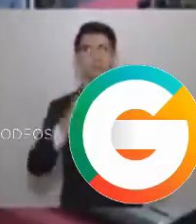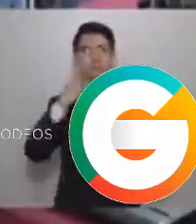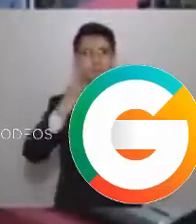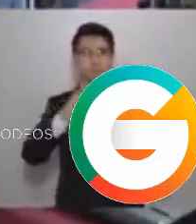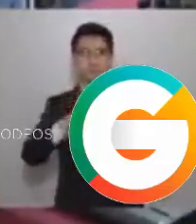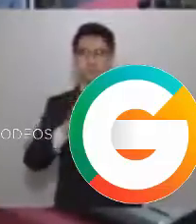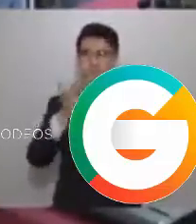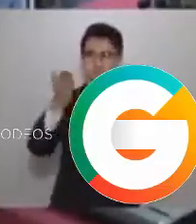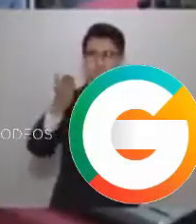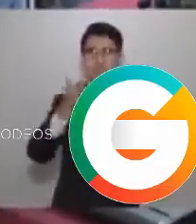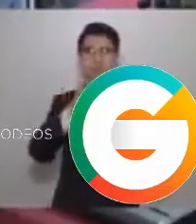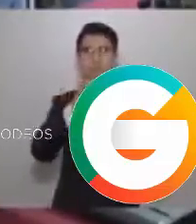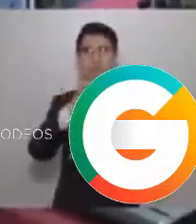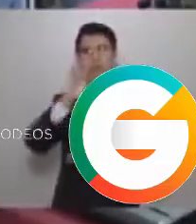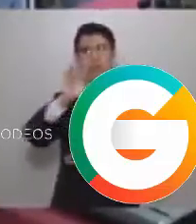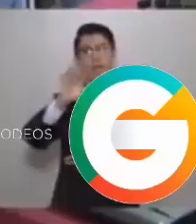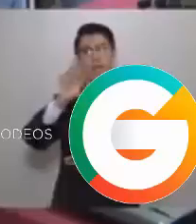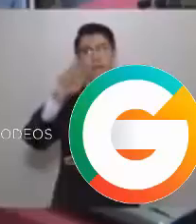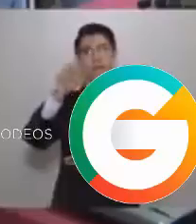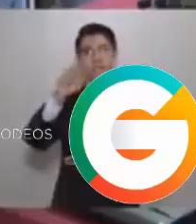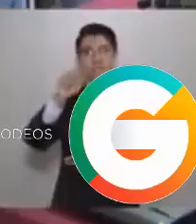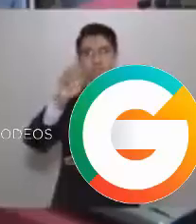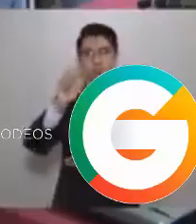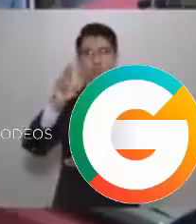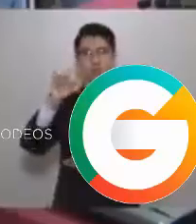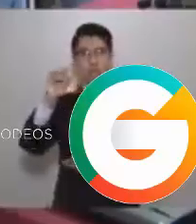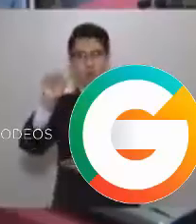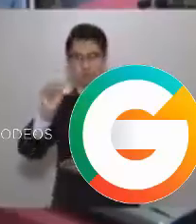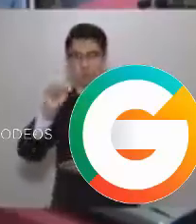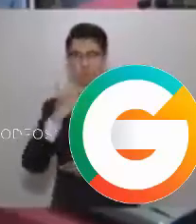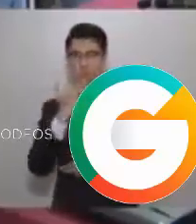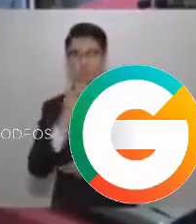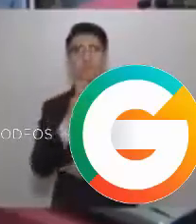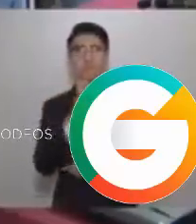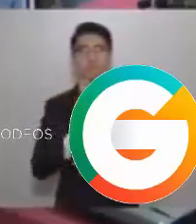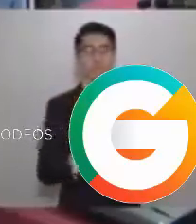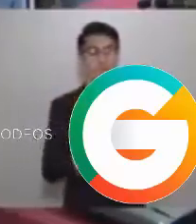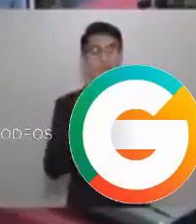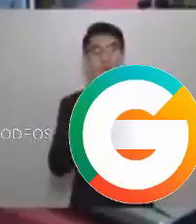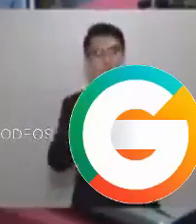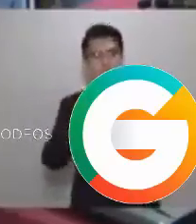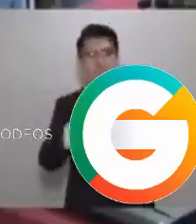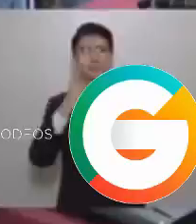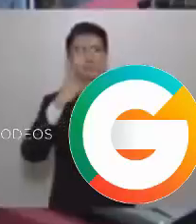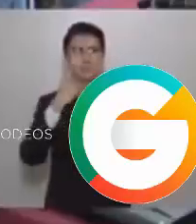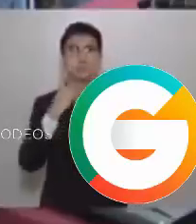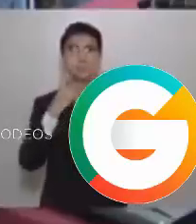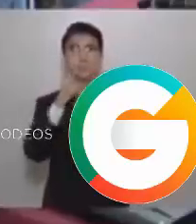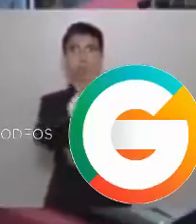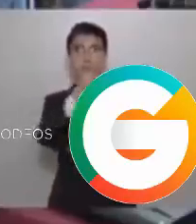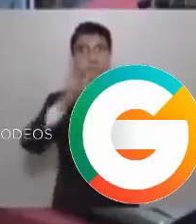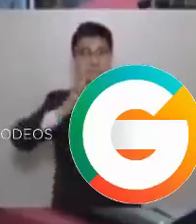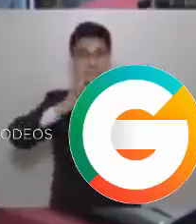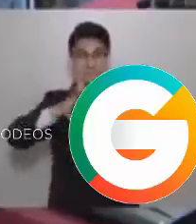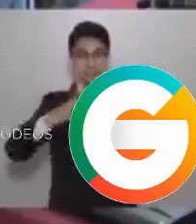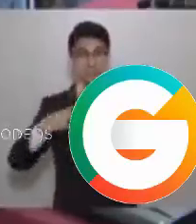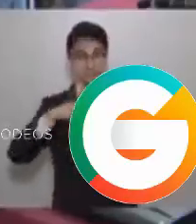Seguridad. ¿Tienen identificados a los responsables o bien qué medidas están tomando para identificarlos y